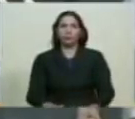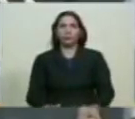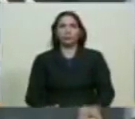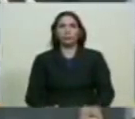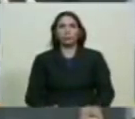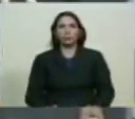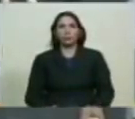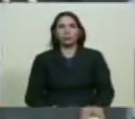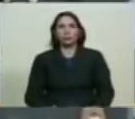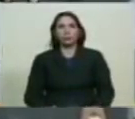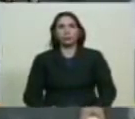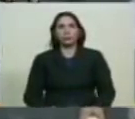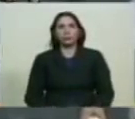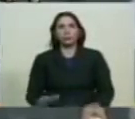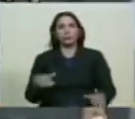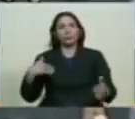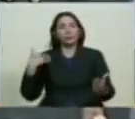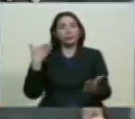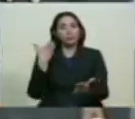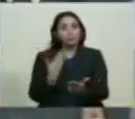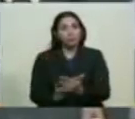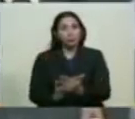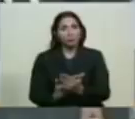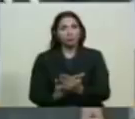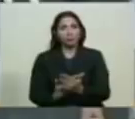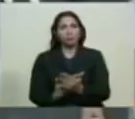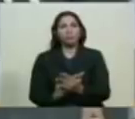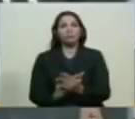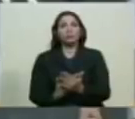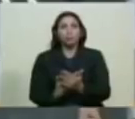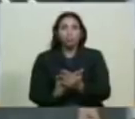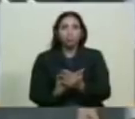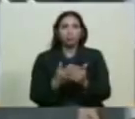hacia una situación superior